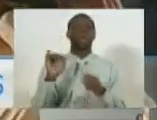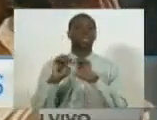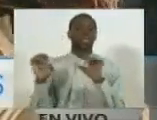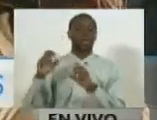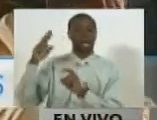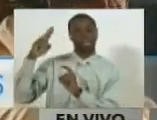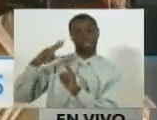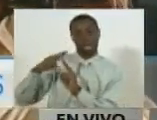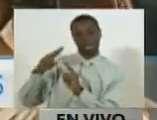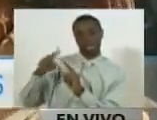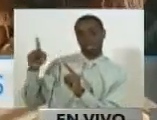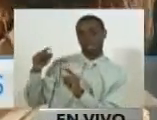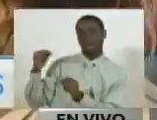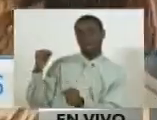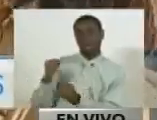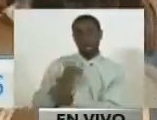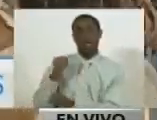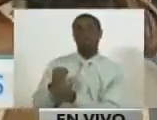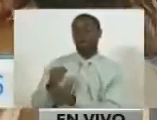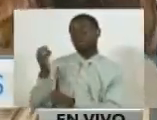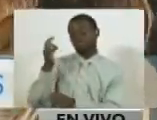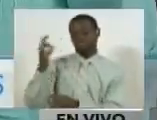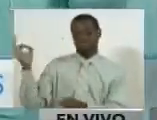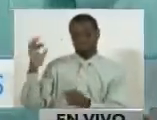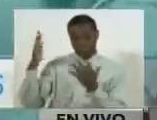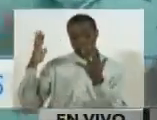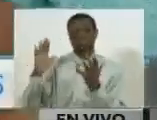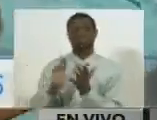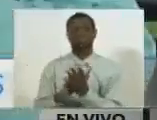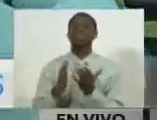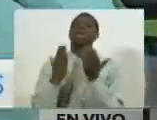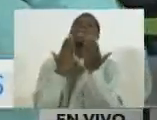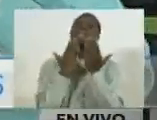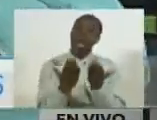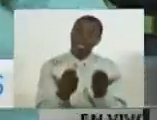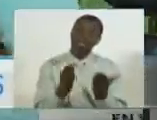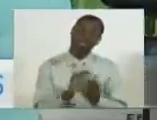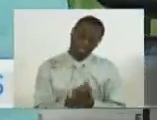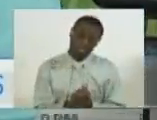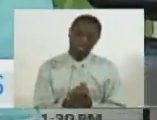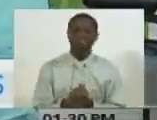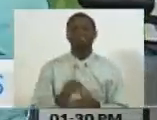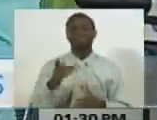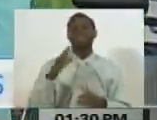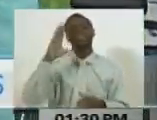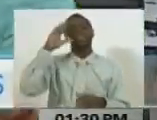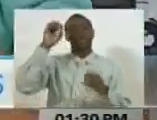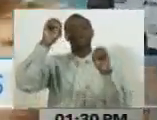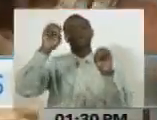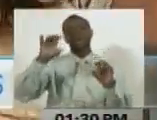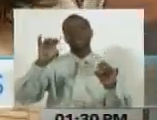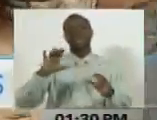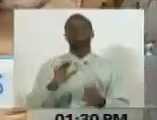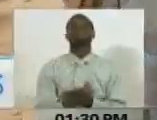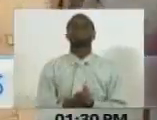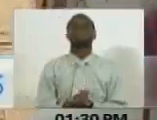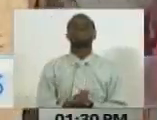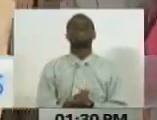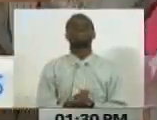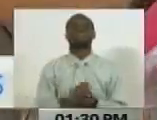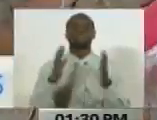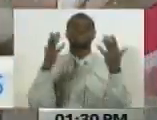quienes están haciendo una excelente labor. Qué bueno. Muchas gracias. Bueno, que Dios la bendiga.